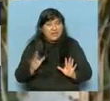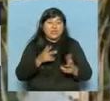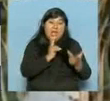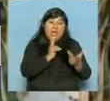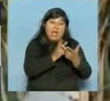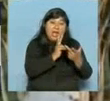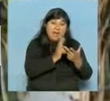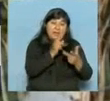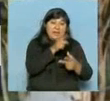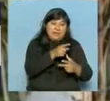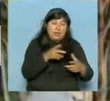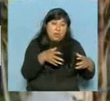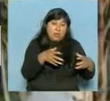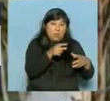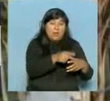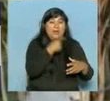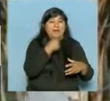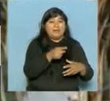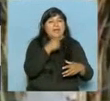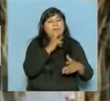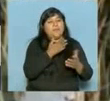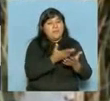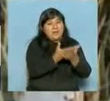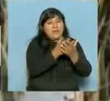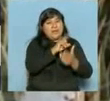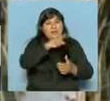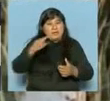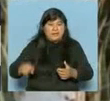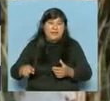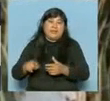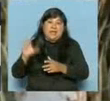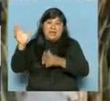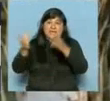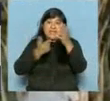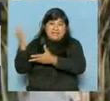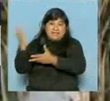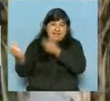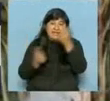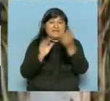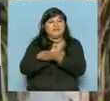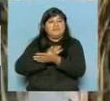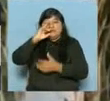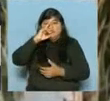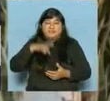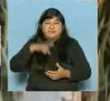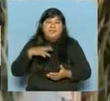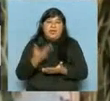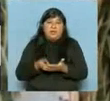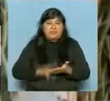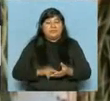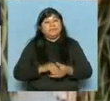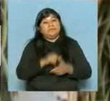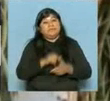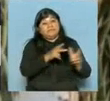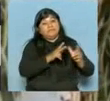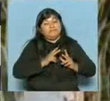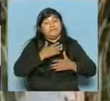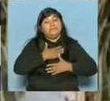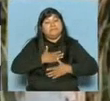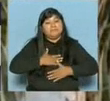este partido y bueno, ya se comprometió a limpiar y bueno, eso nos da una